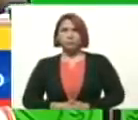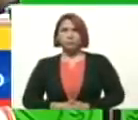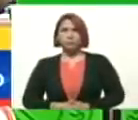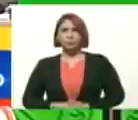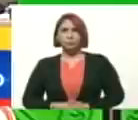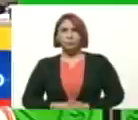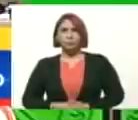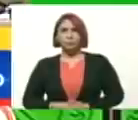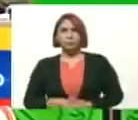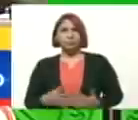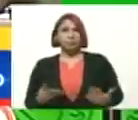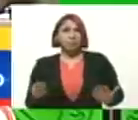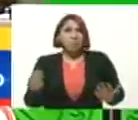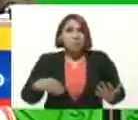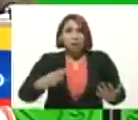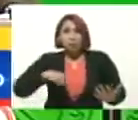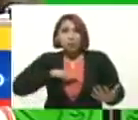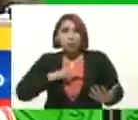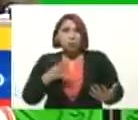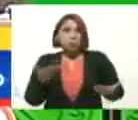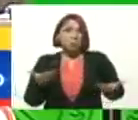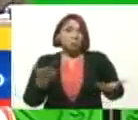¿qué más no podemos nosotros esperar?